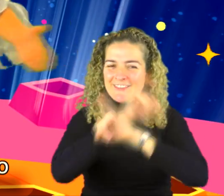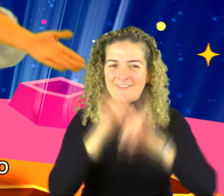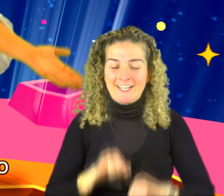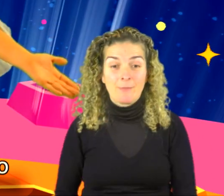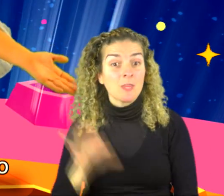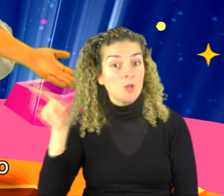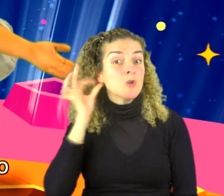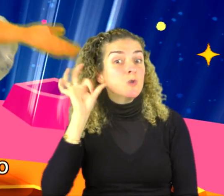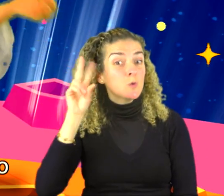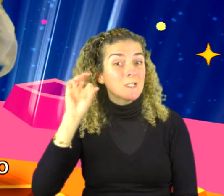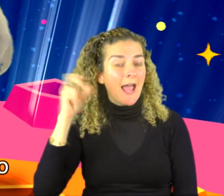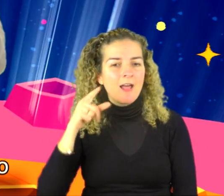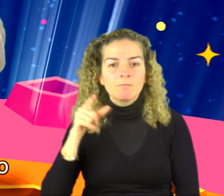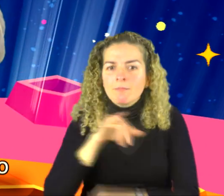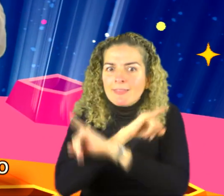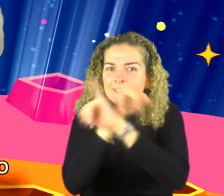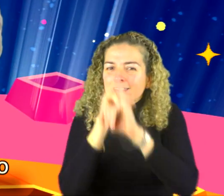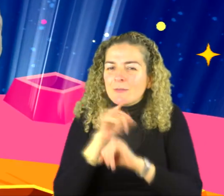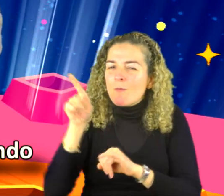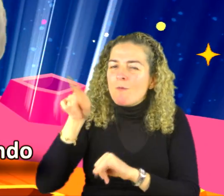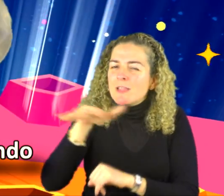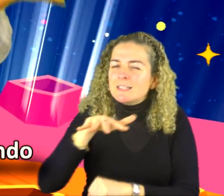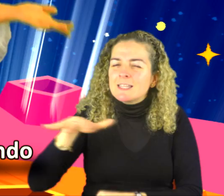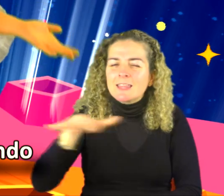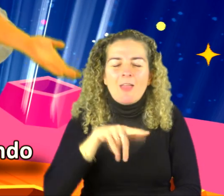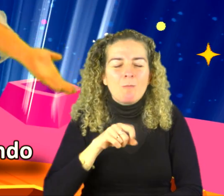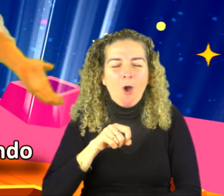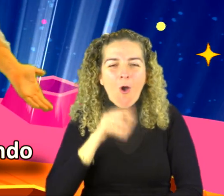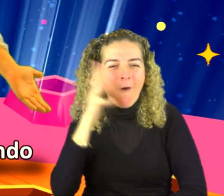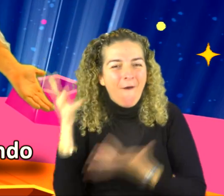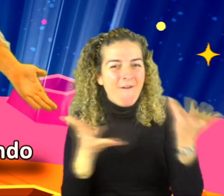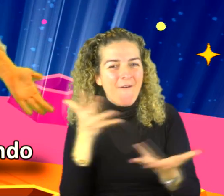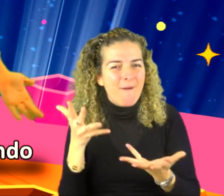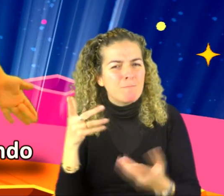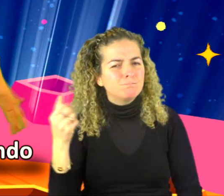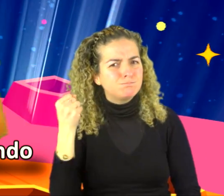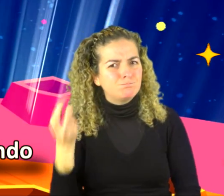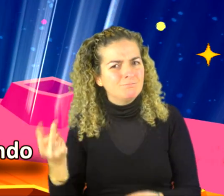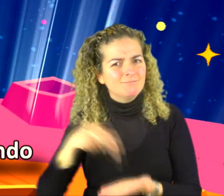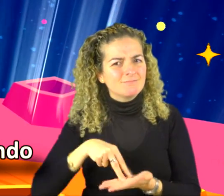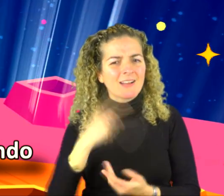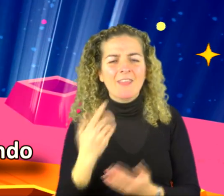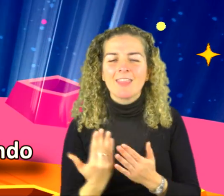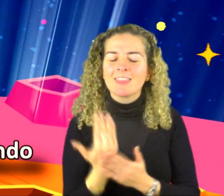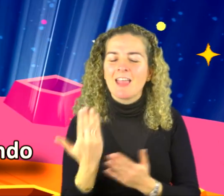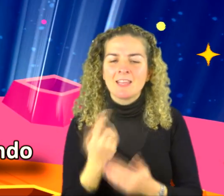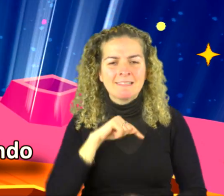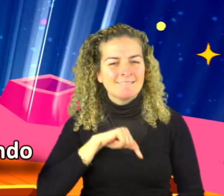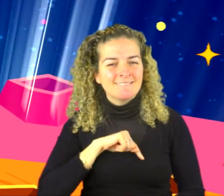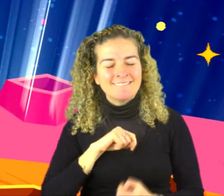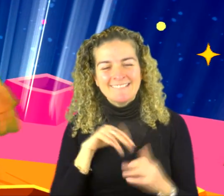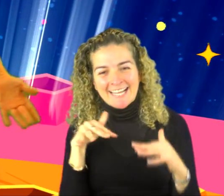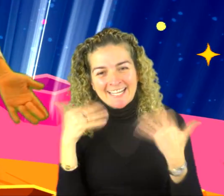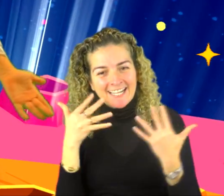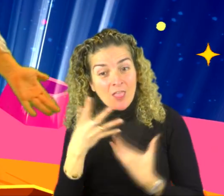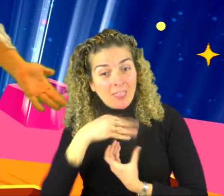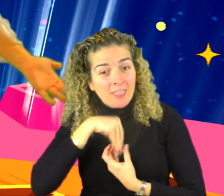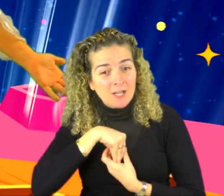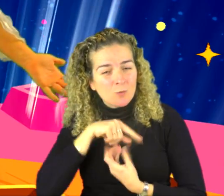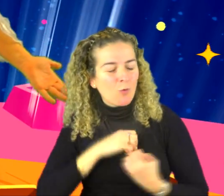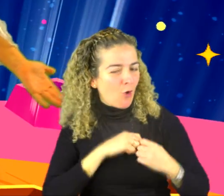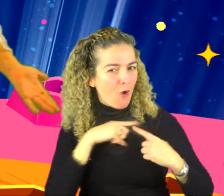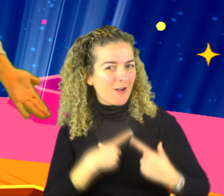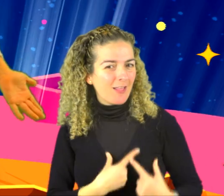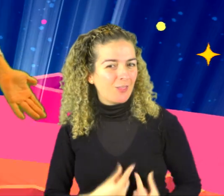La felicidad es un estado de ánimo. Es poder levantarte cada día sintiendo la alegría en tu corazón. Y es tan